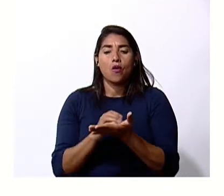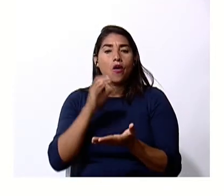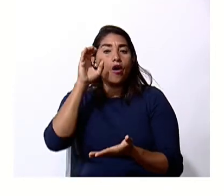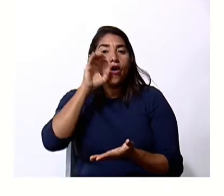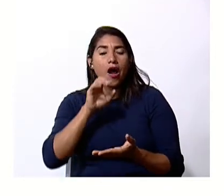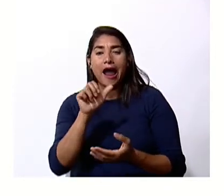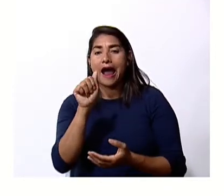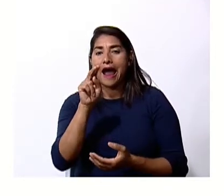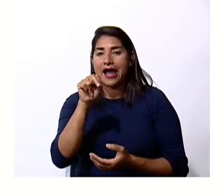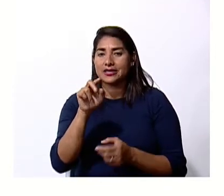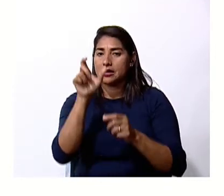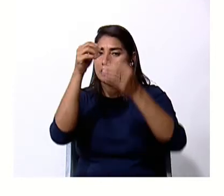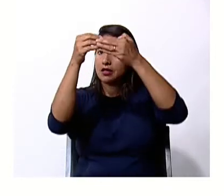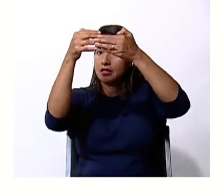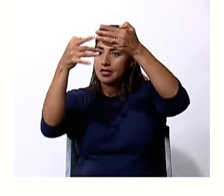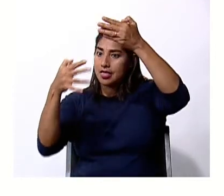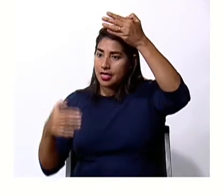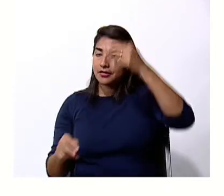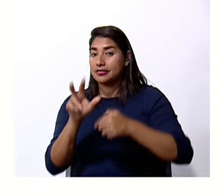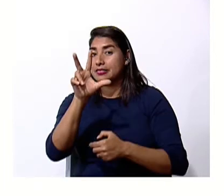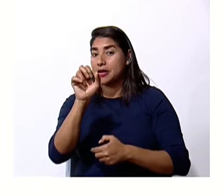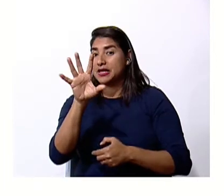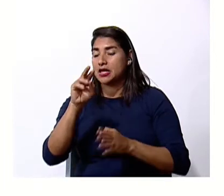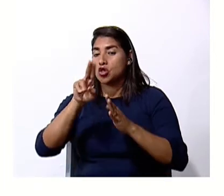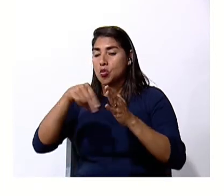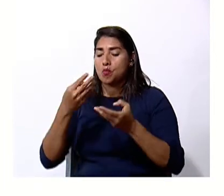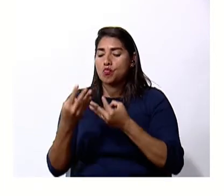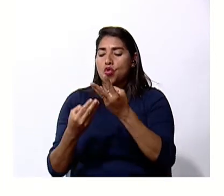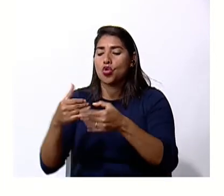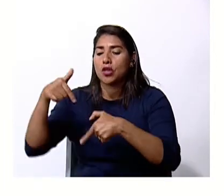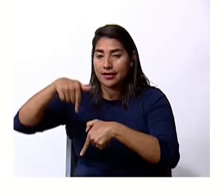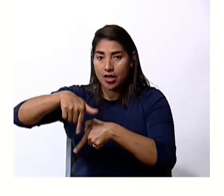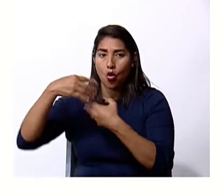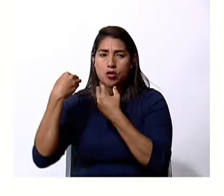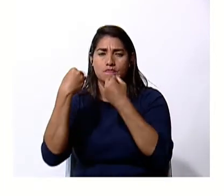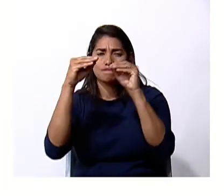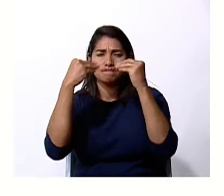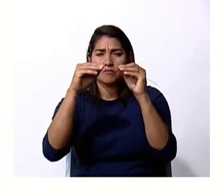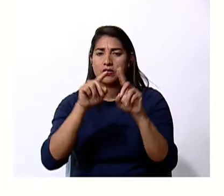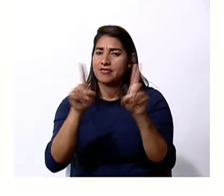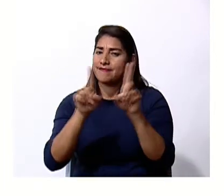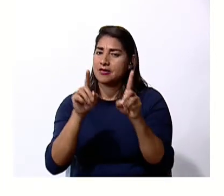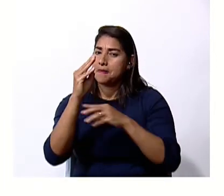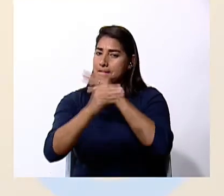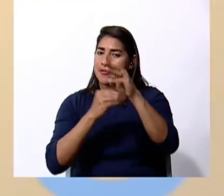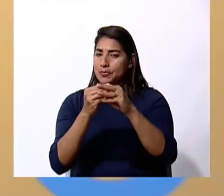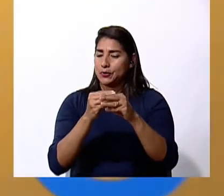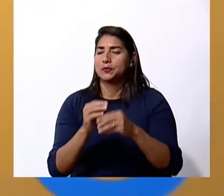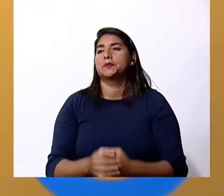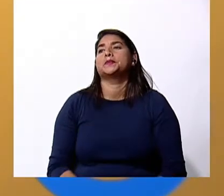añil y los 3.500 productos que se exportan hoy en día.